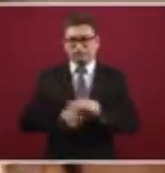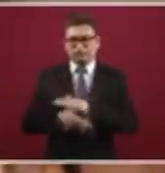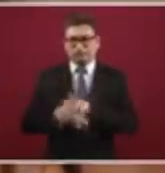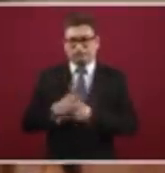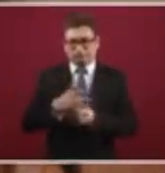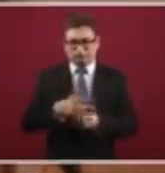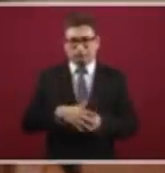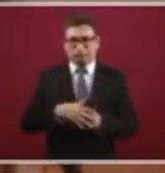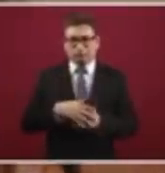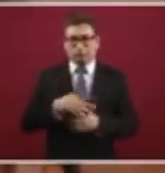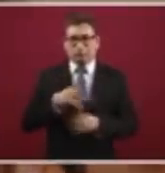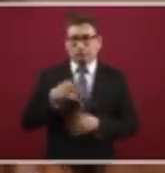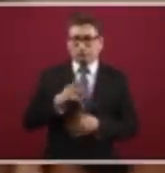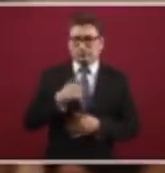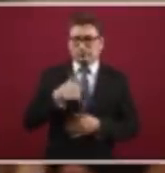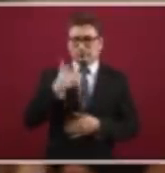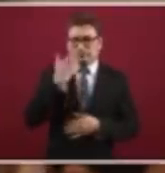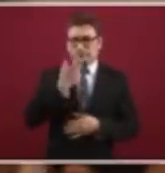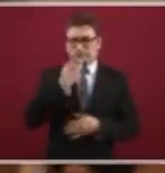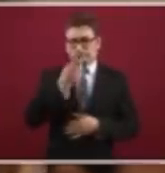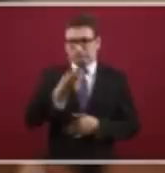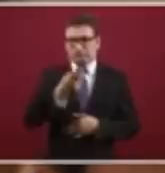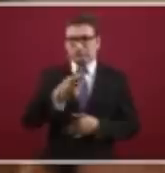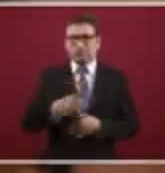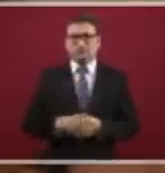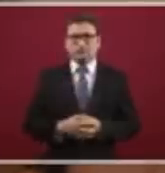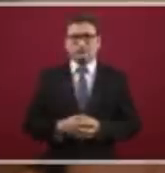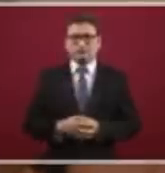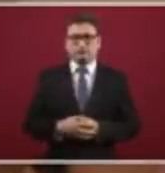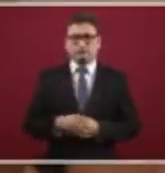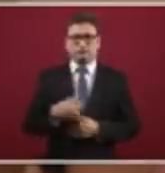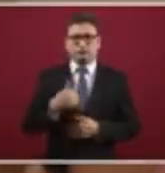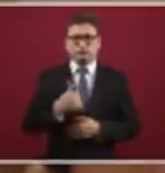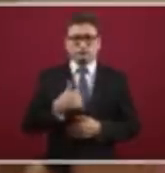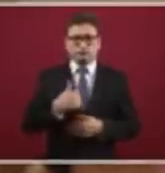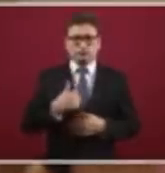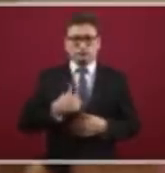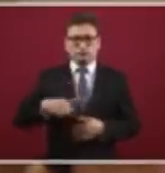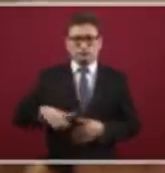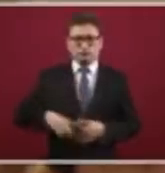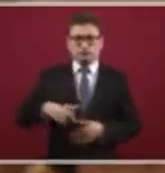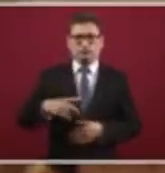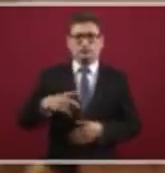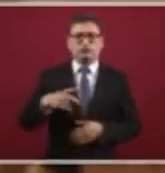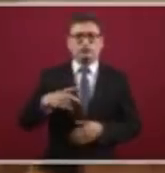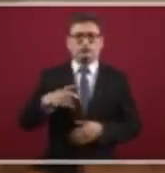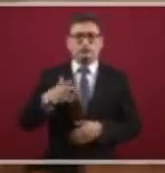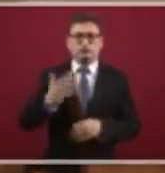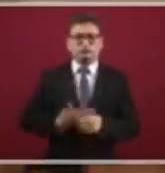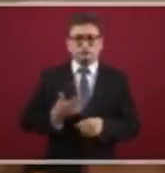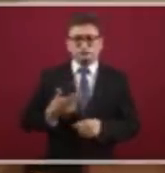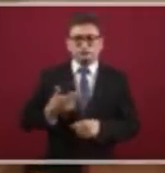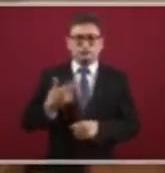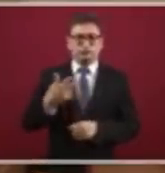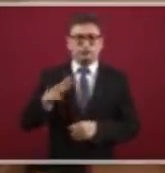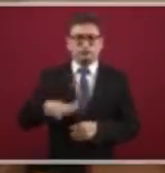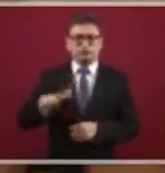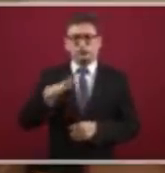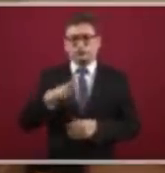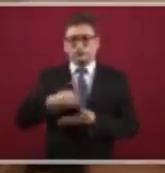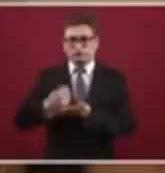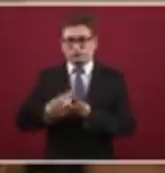pero yo quiero decirles esta mañana que no tengo representación del gobernador de tamaulipas yo como periodista